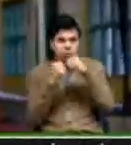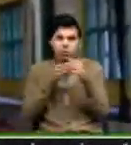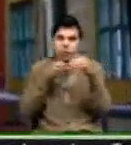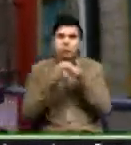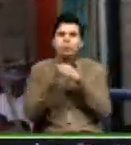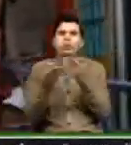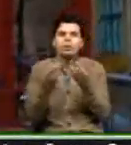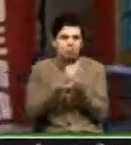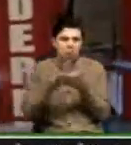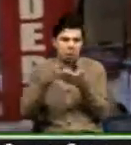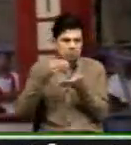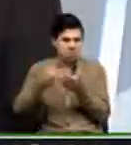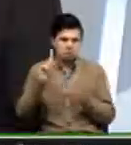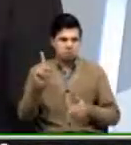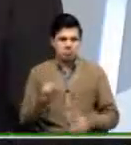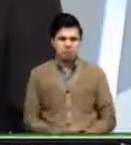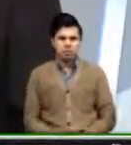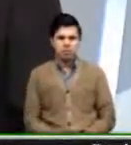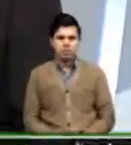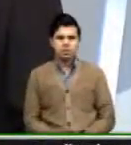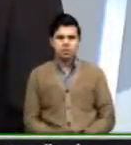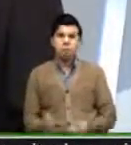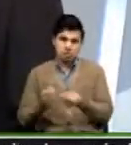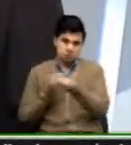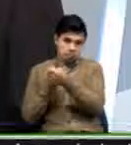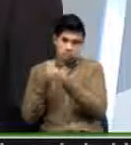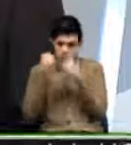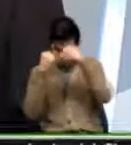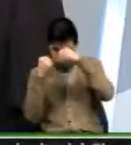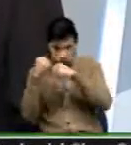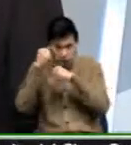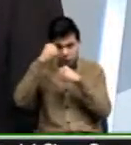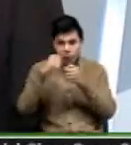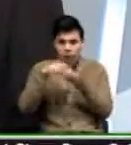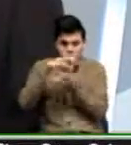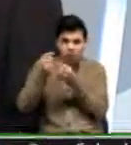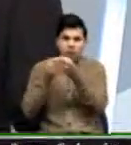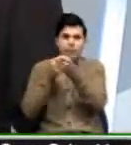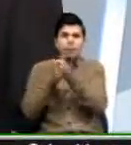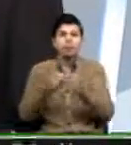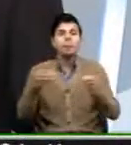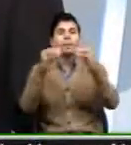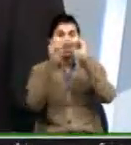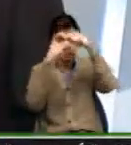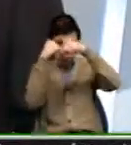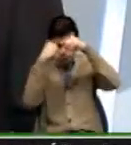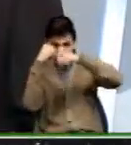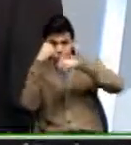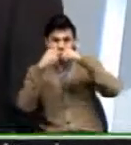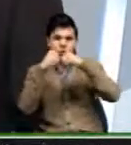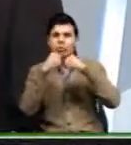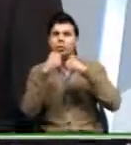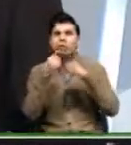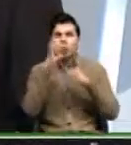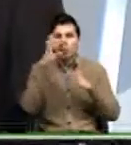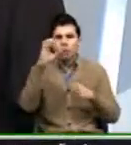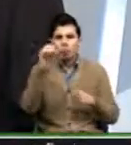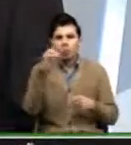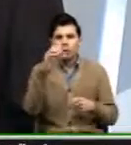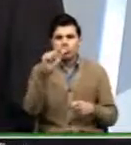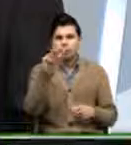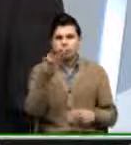acción es gratuita. Hay que acompañar a los boxeadores santandereanos y seguimos hablando de boxeo porque Óscar Mauricio Castro, un boxeador